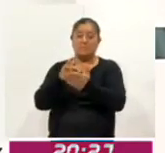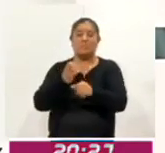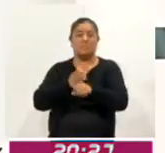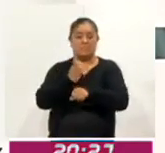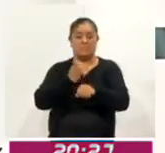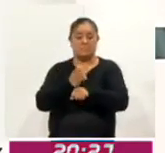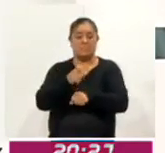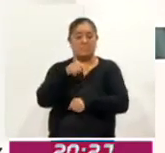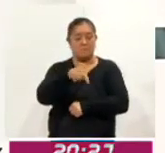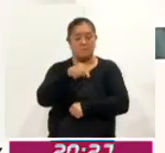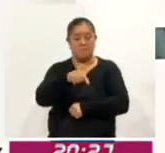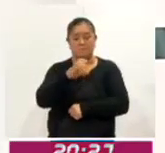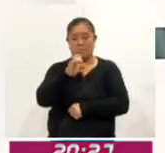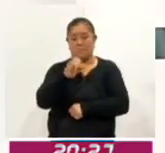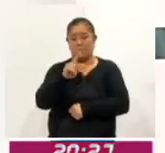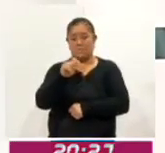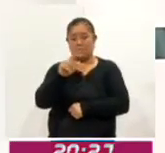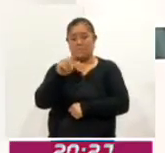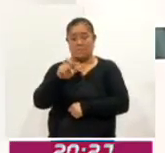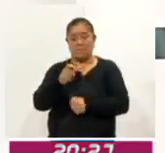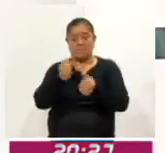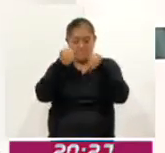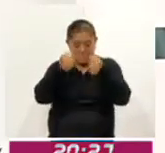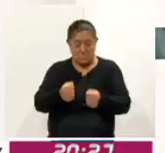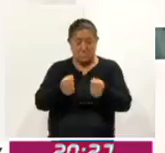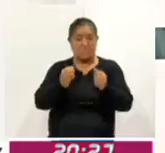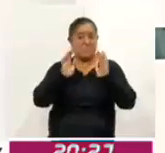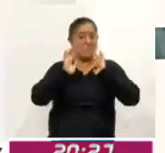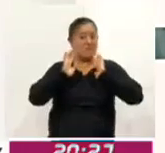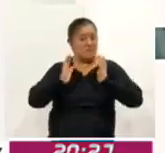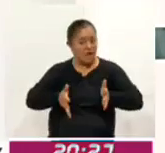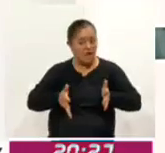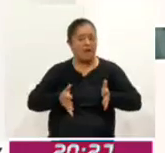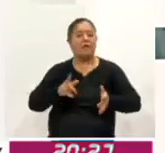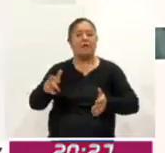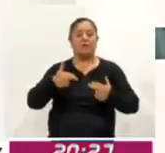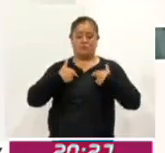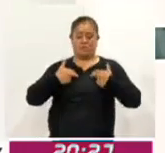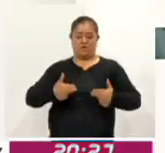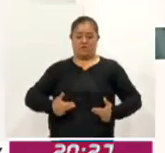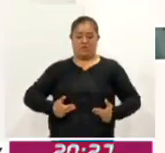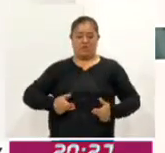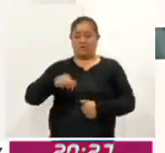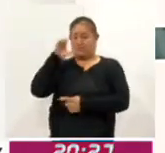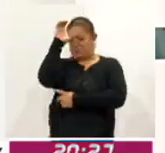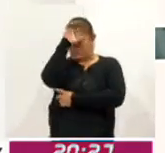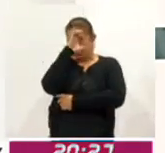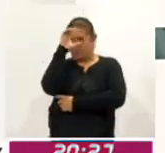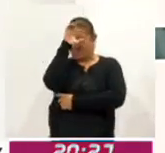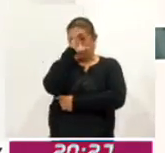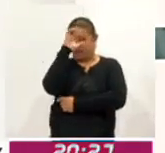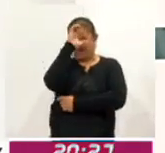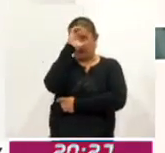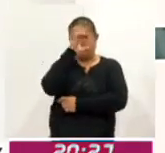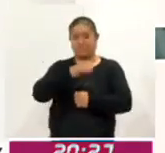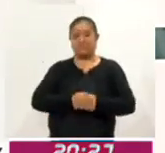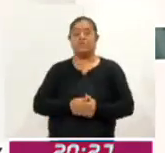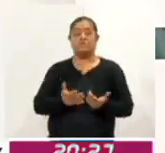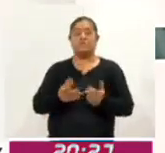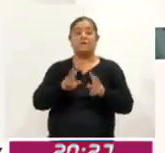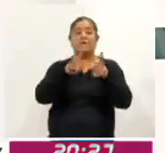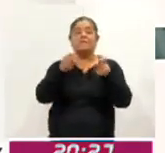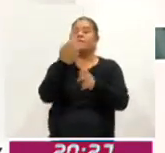colegio, tanto en humanidades, como en ciencia, como en la parte